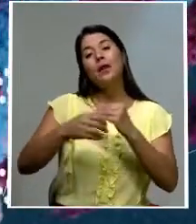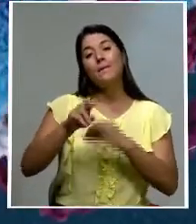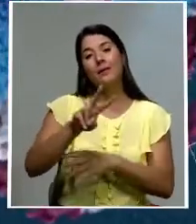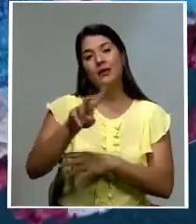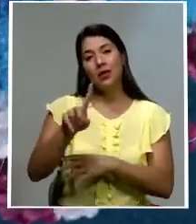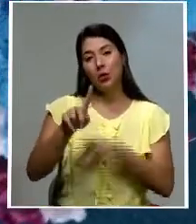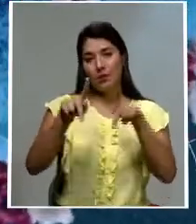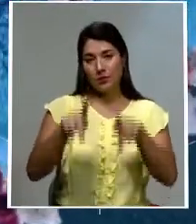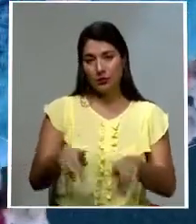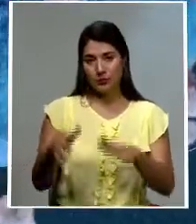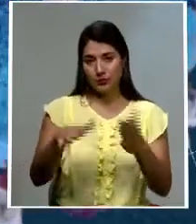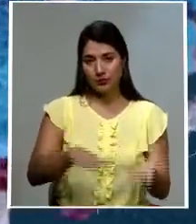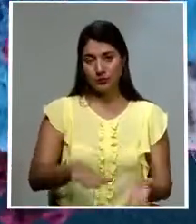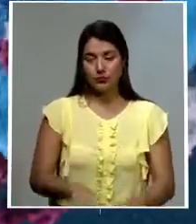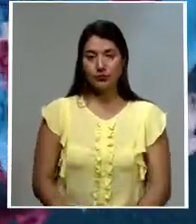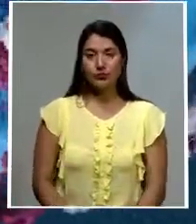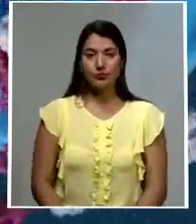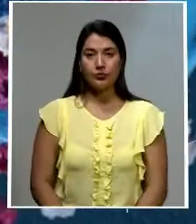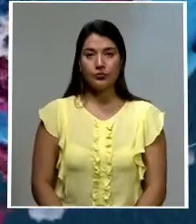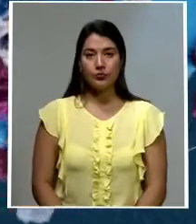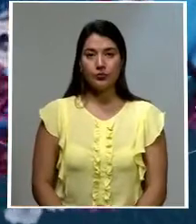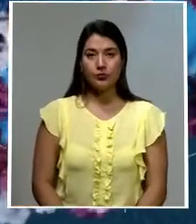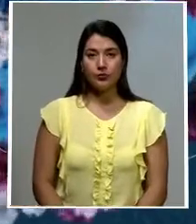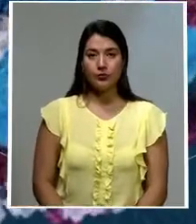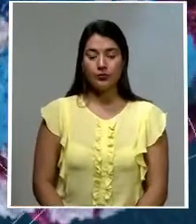perdido la vida.